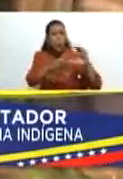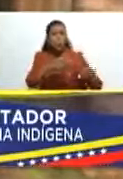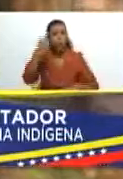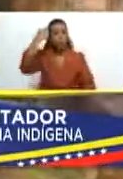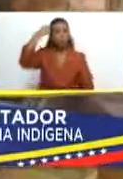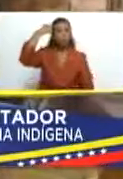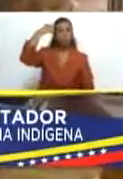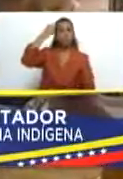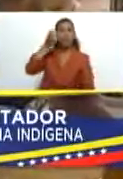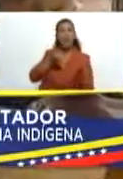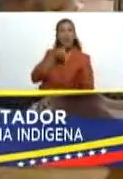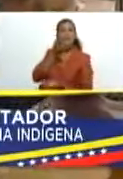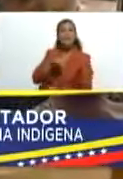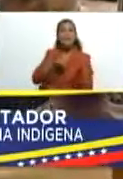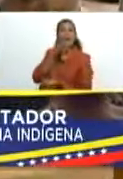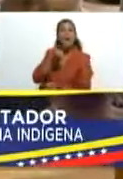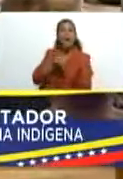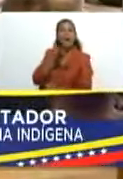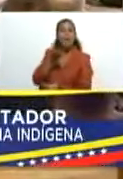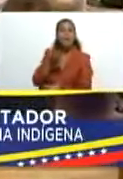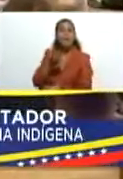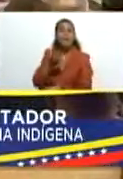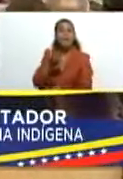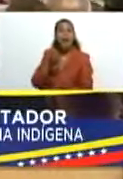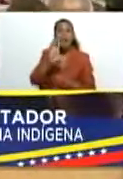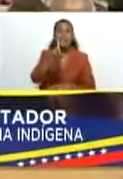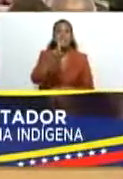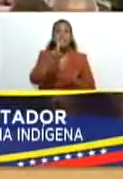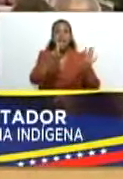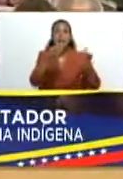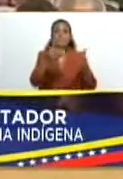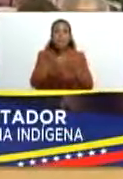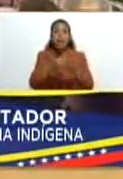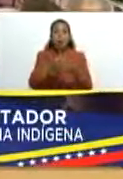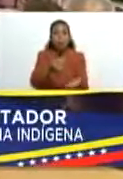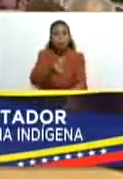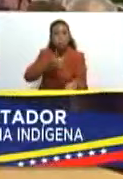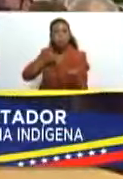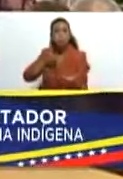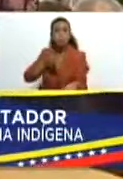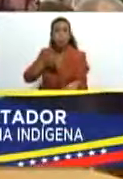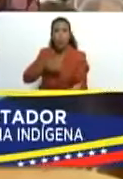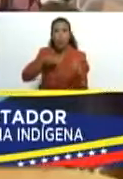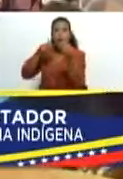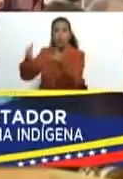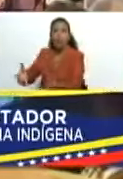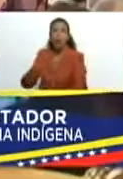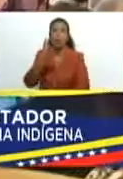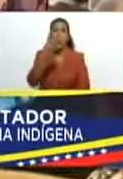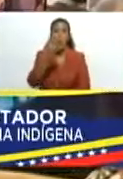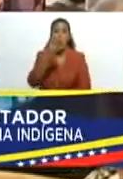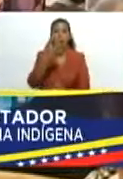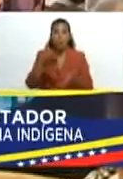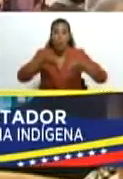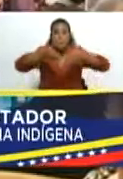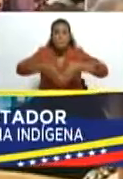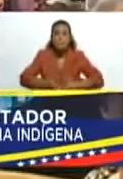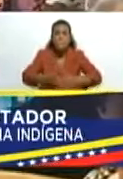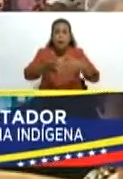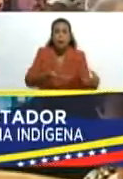criterio, le dio todo el apoyo, le entregó 6.000 fusiles 4 barcos,